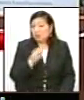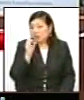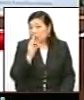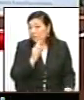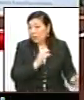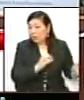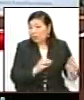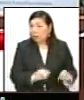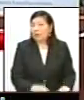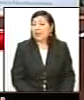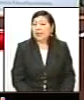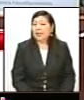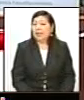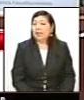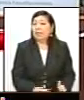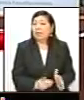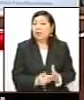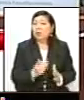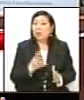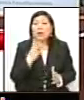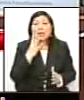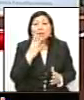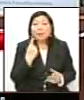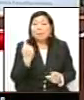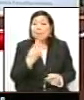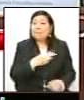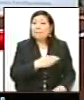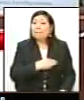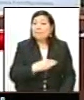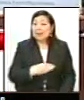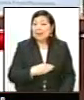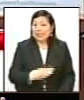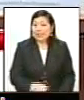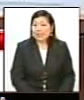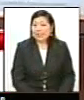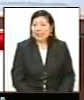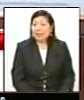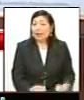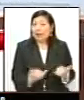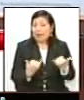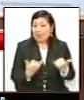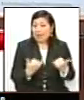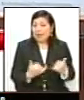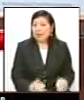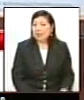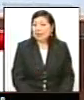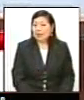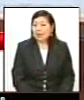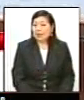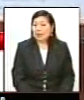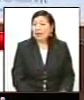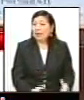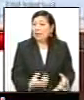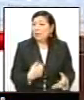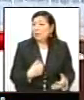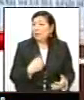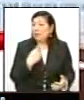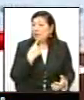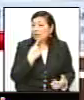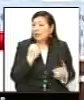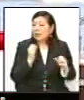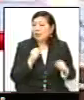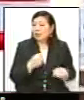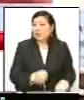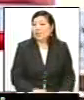en su función, dentro de su experiencia de haber sido primer ministro. Acá, señor presidente, tenemos que tomar en cuenta de que